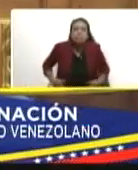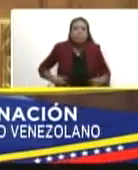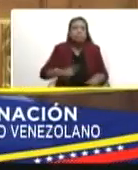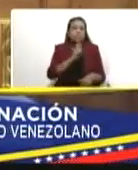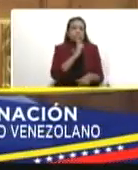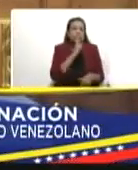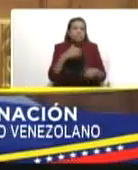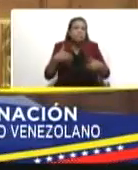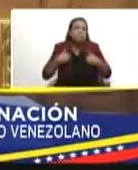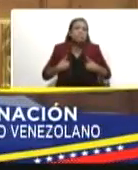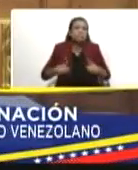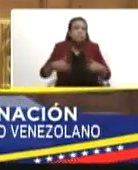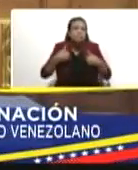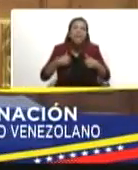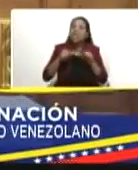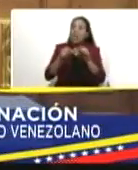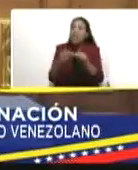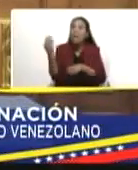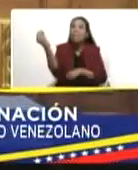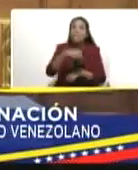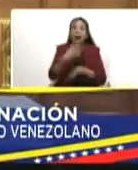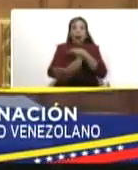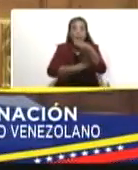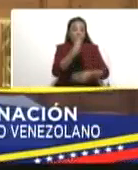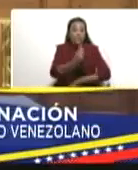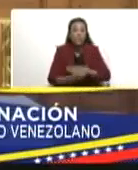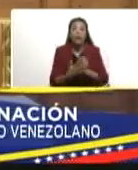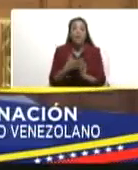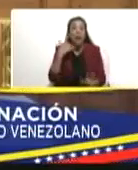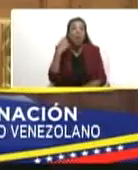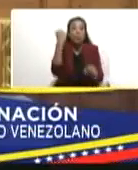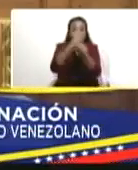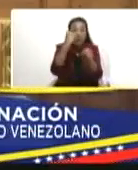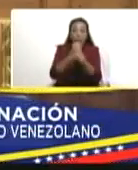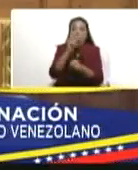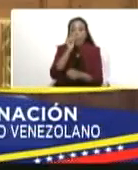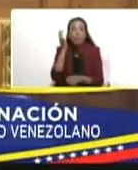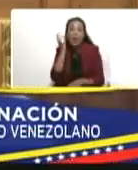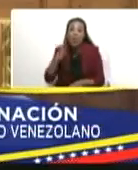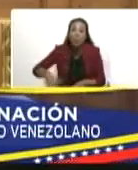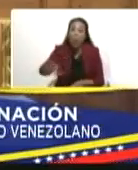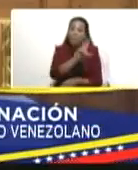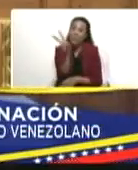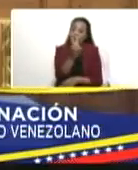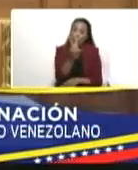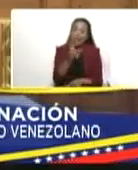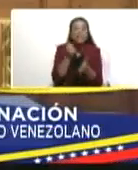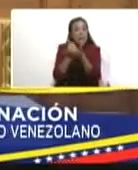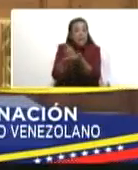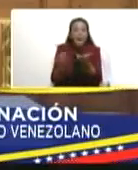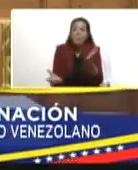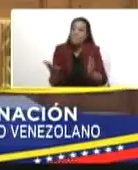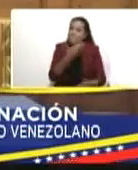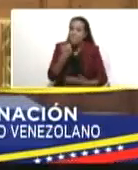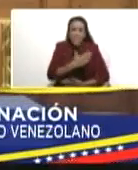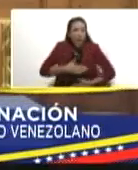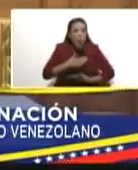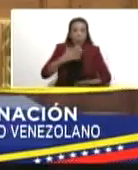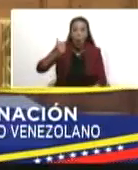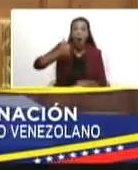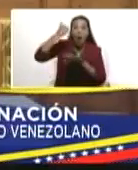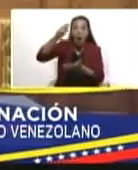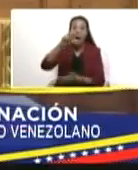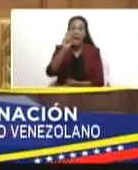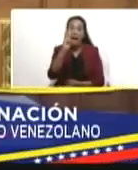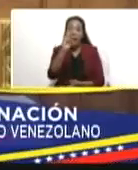pariendo y Seguiremos mejorando para los trabajadores y trabajadoras seguirá mejorando su cl